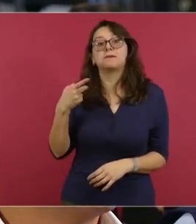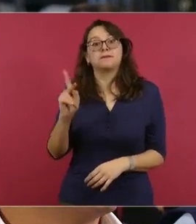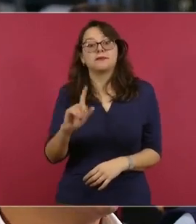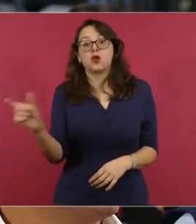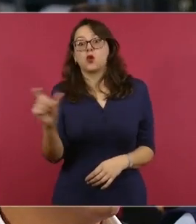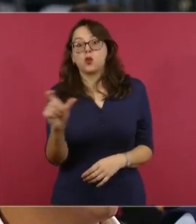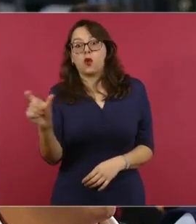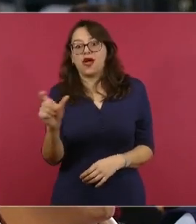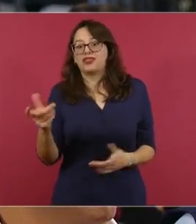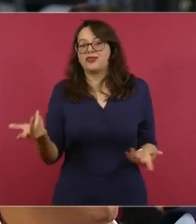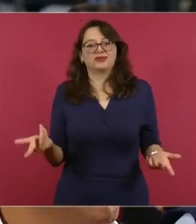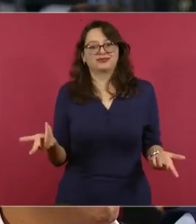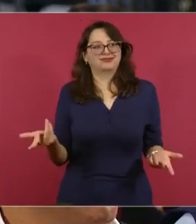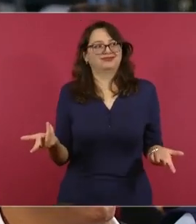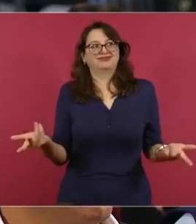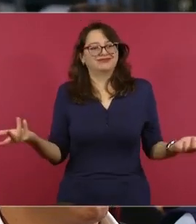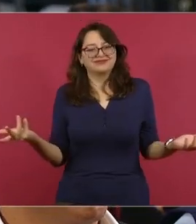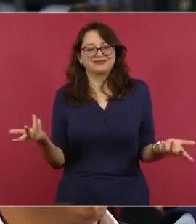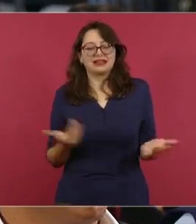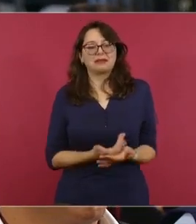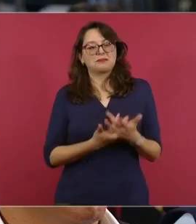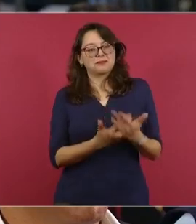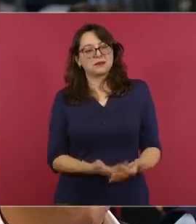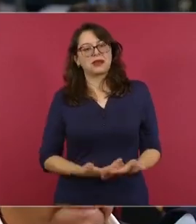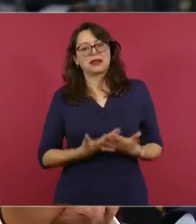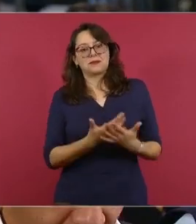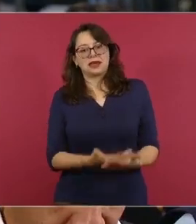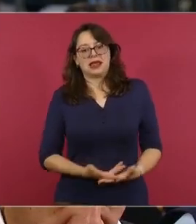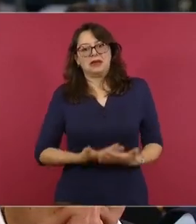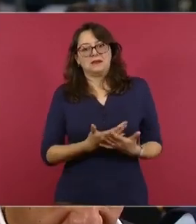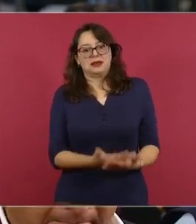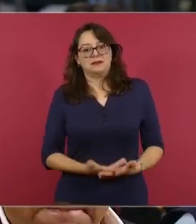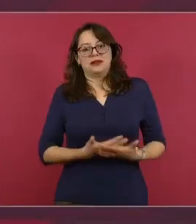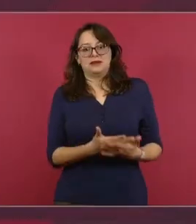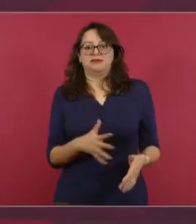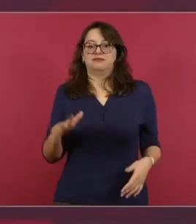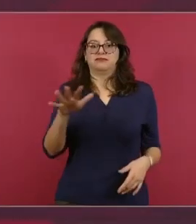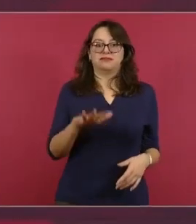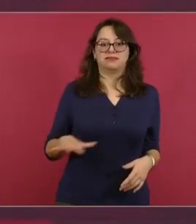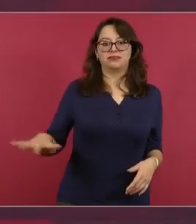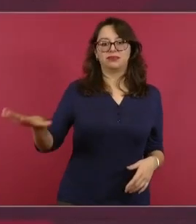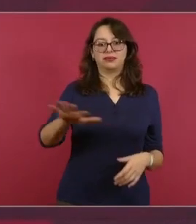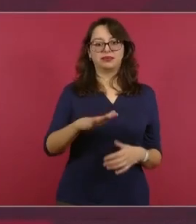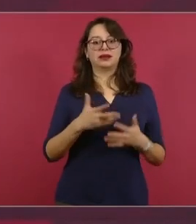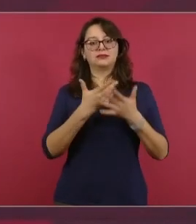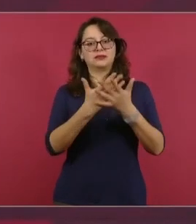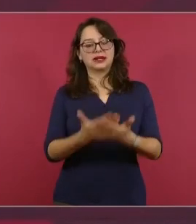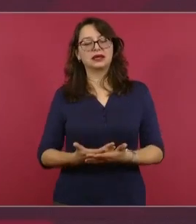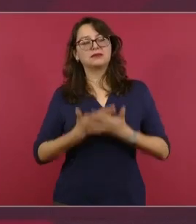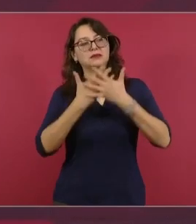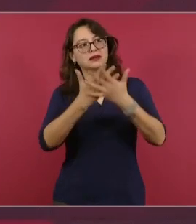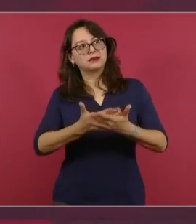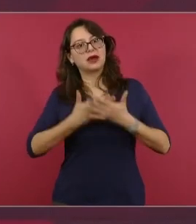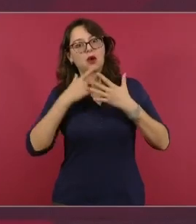usted lo había autorizado, pero estamos en espera y todo el pueblo ahí lo está viendo, en espera de su